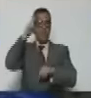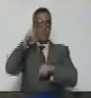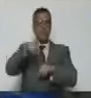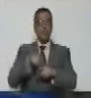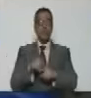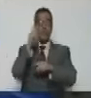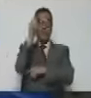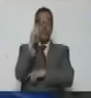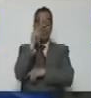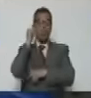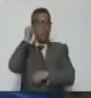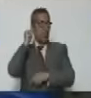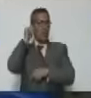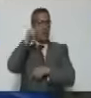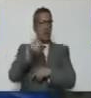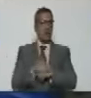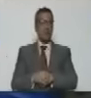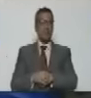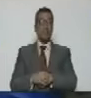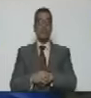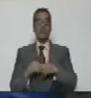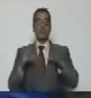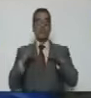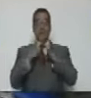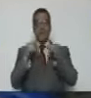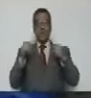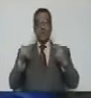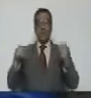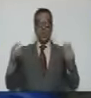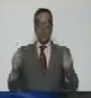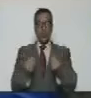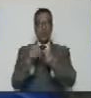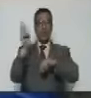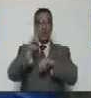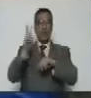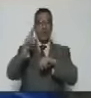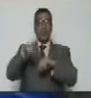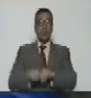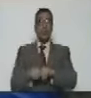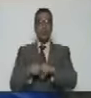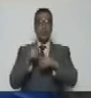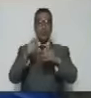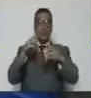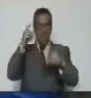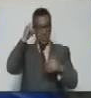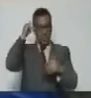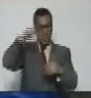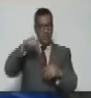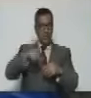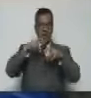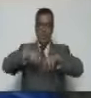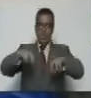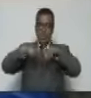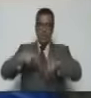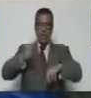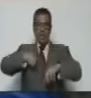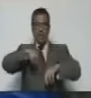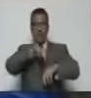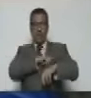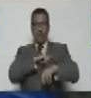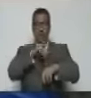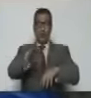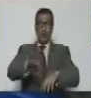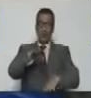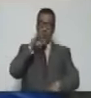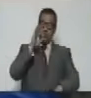a los diputados, a las diputadas, a toda la colectividad venezolana, a que hoy más que nunca revisemos nuestros patrones de